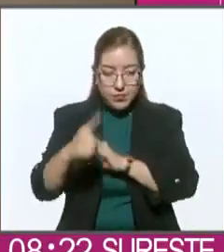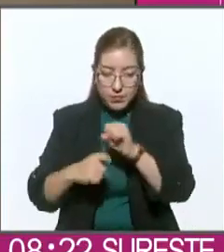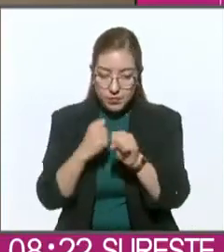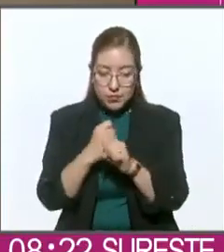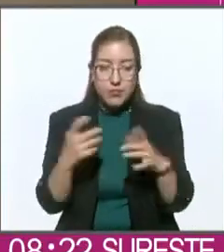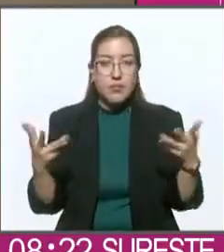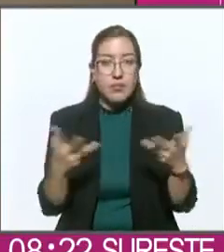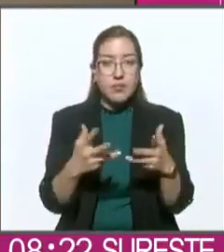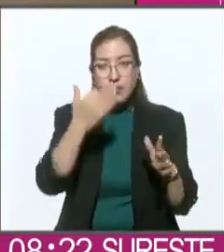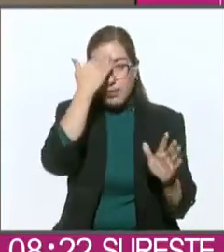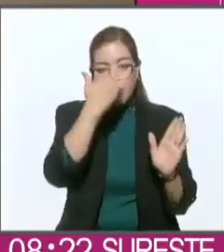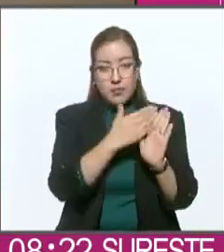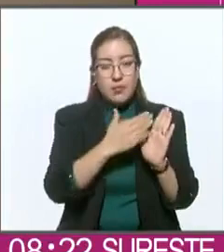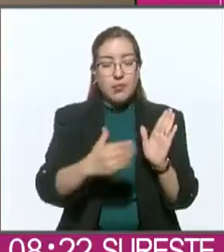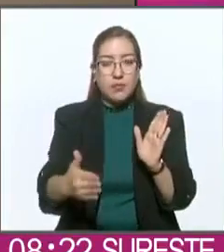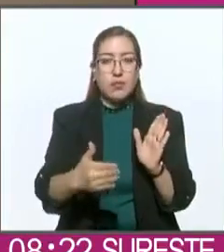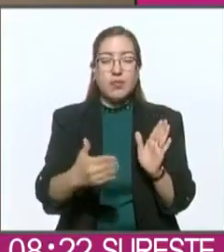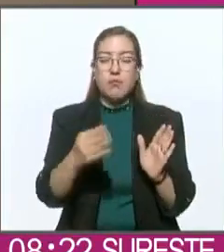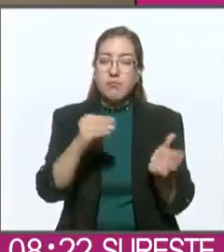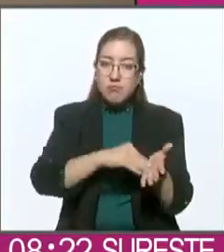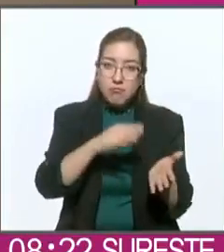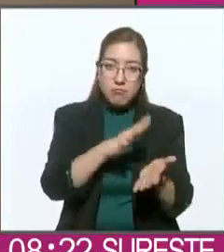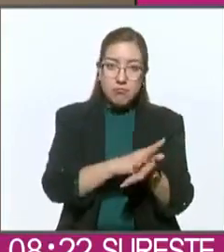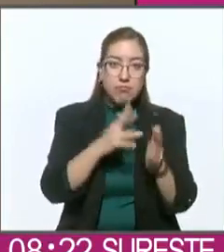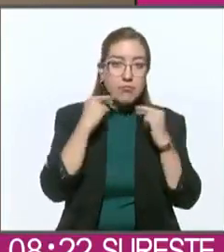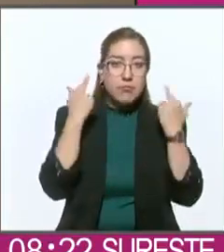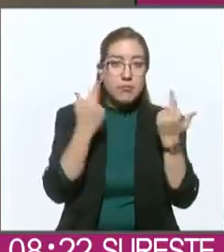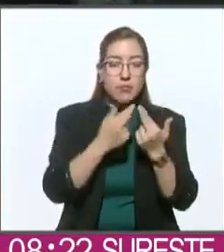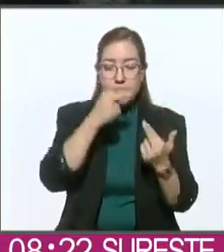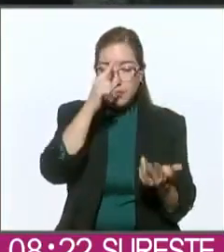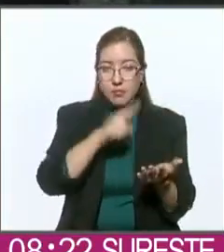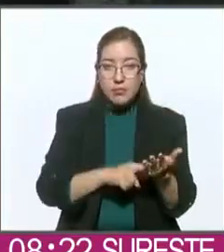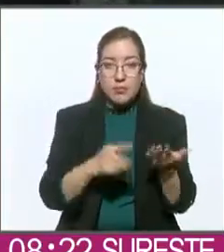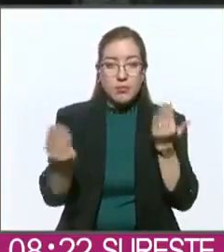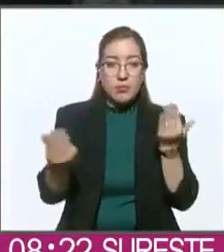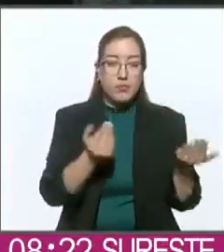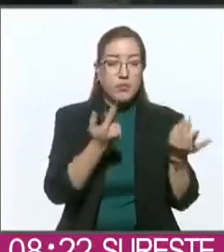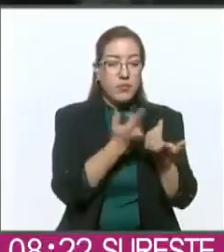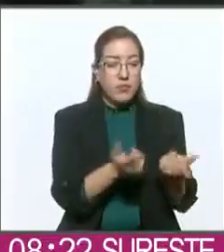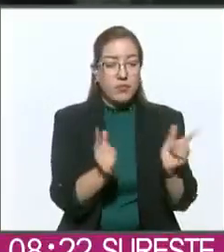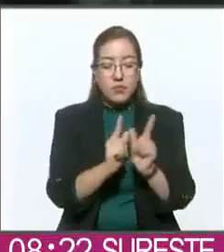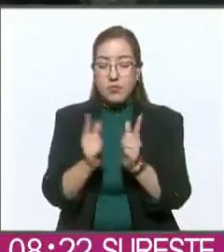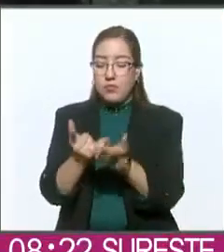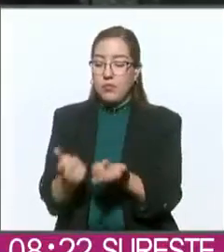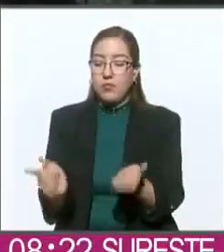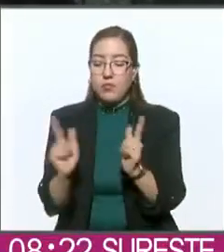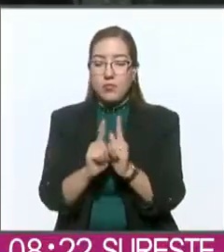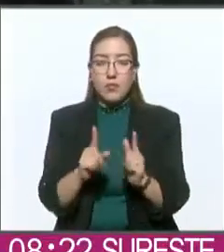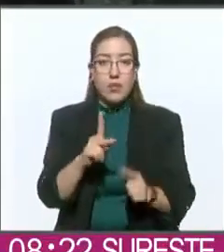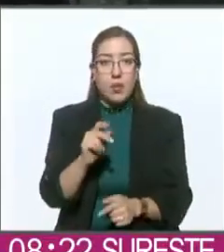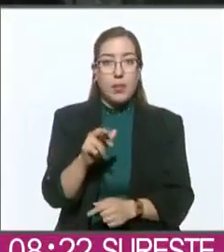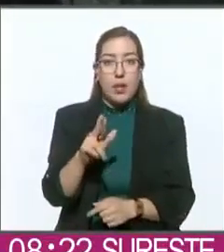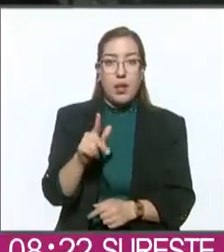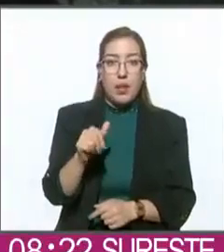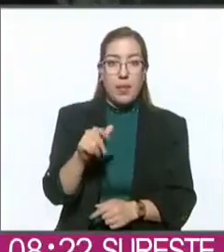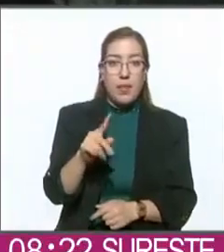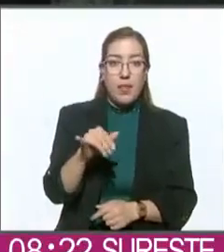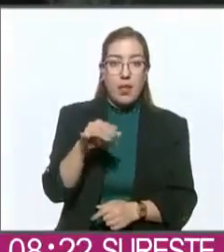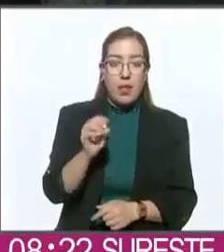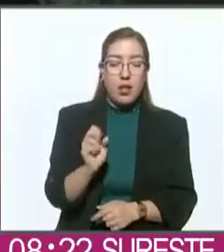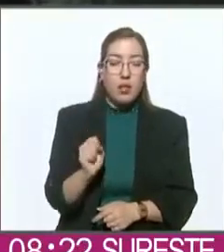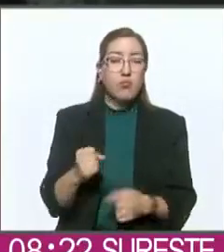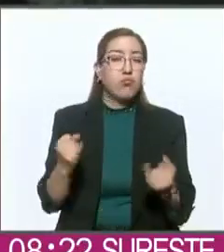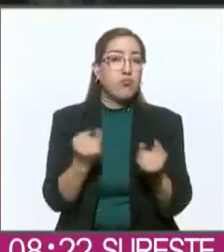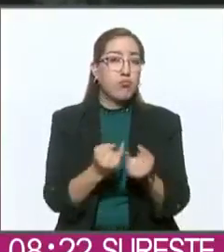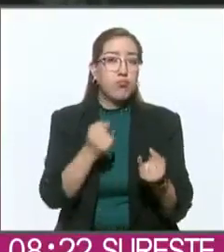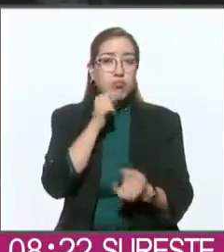sesiones y creo indudablemente que los posicionamientos de los grupos parlamentarios serán en torno, en el caso